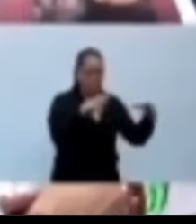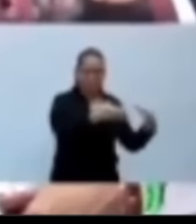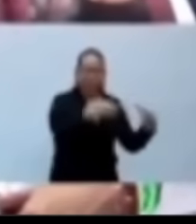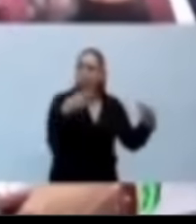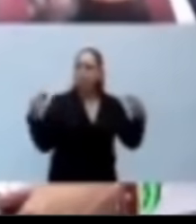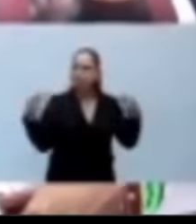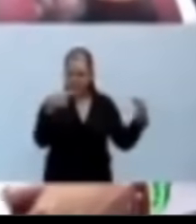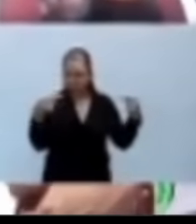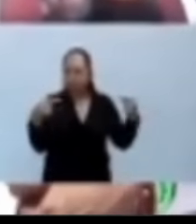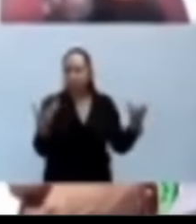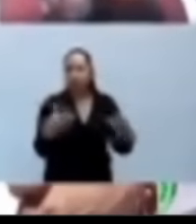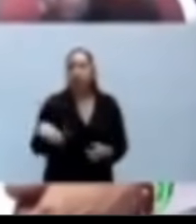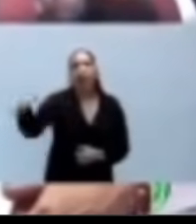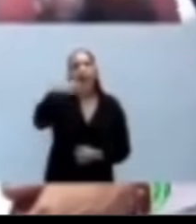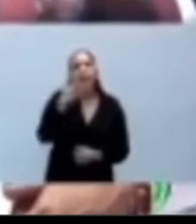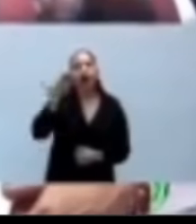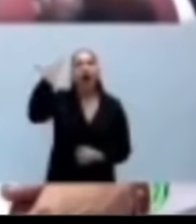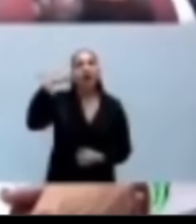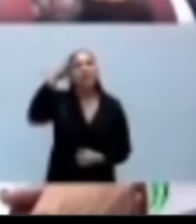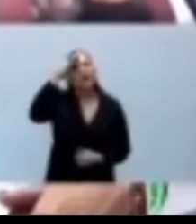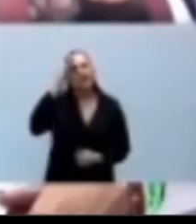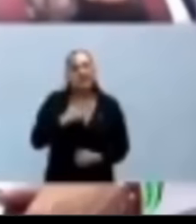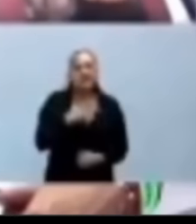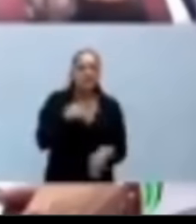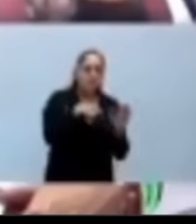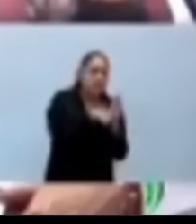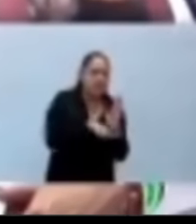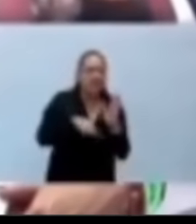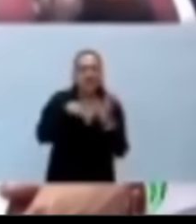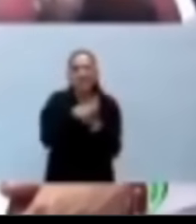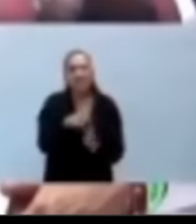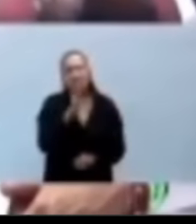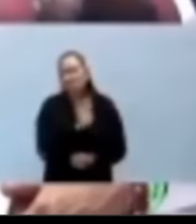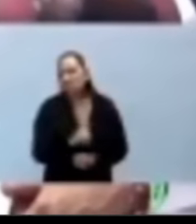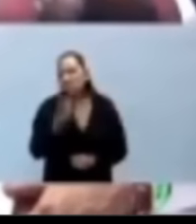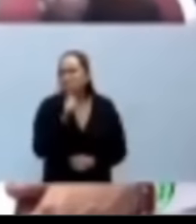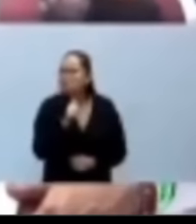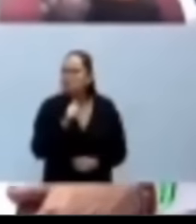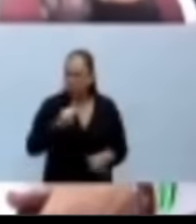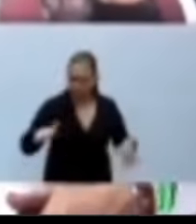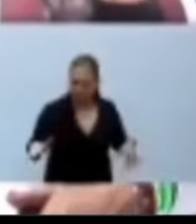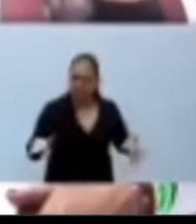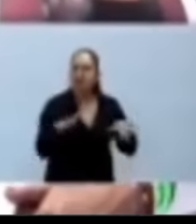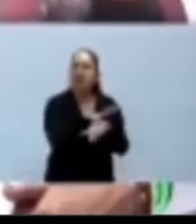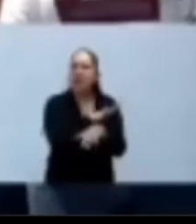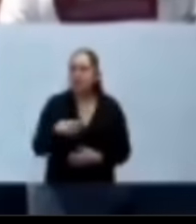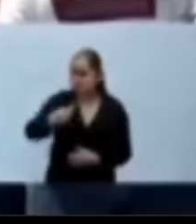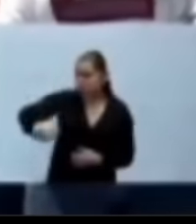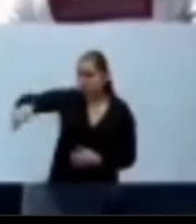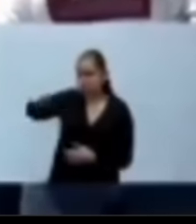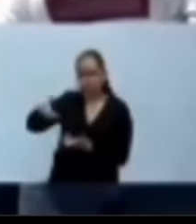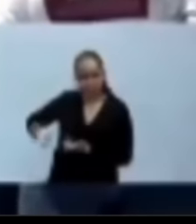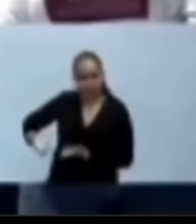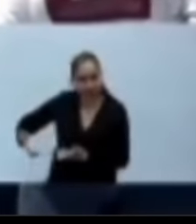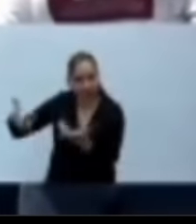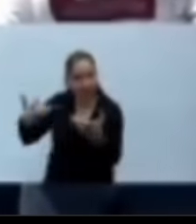la vuelta al pesimismo. Me lo dicen en las calles, me lo dicen en las plazas.